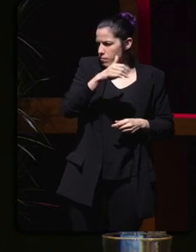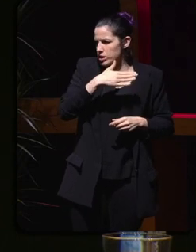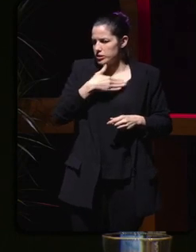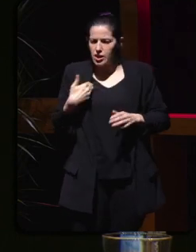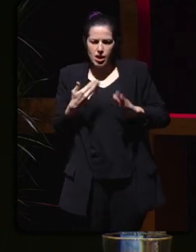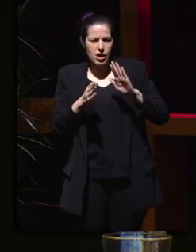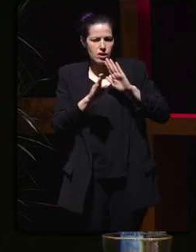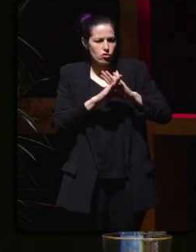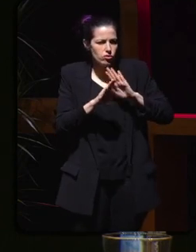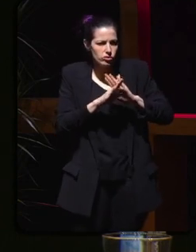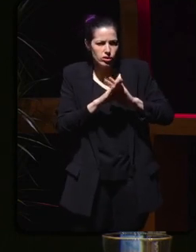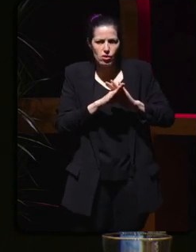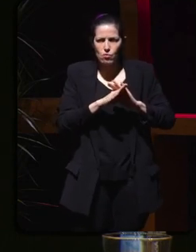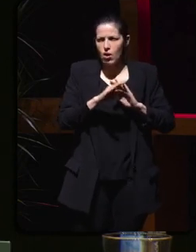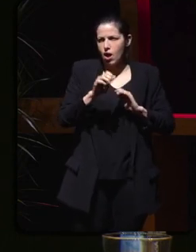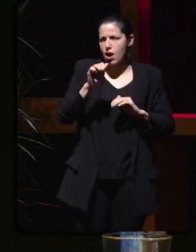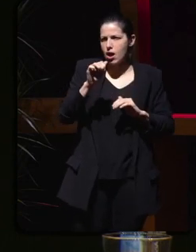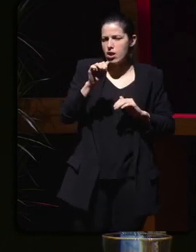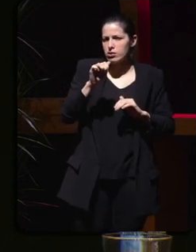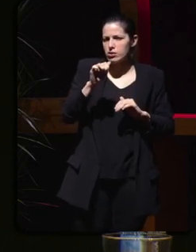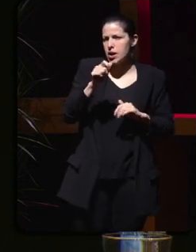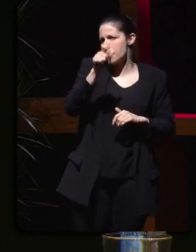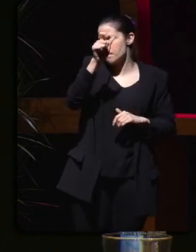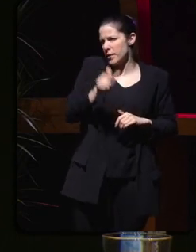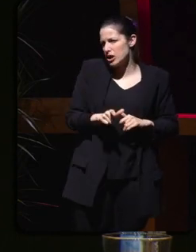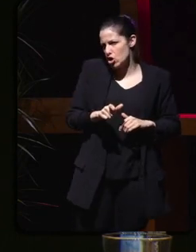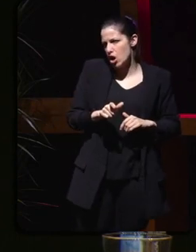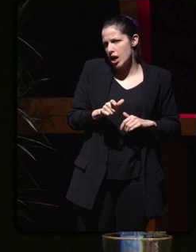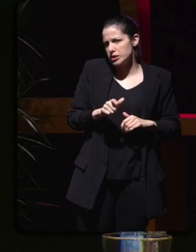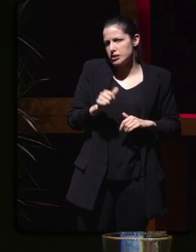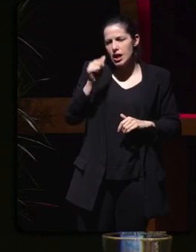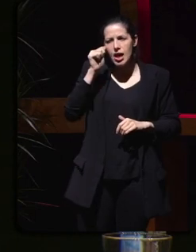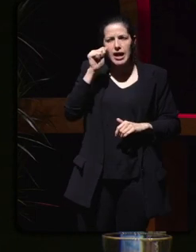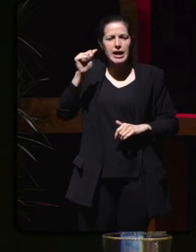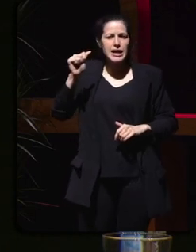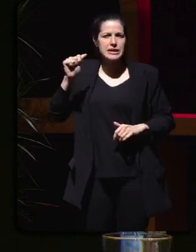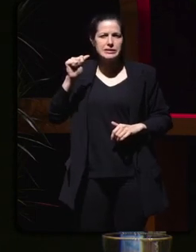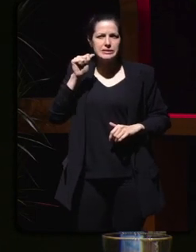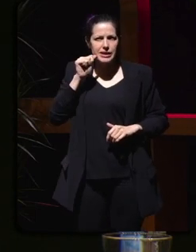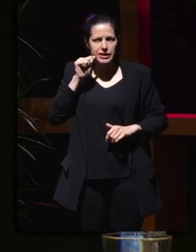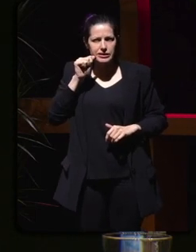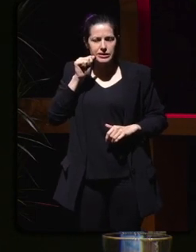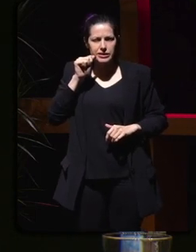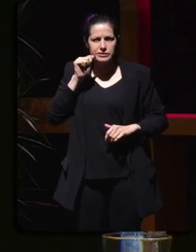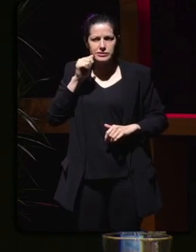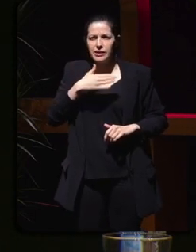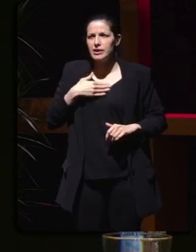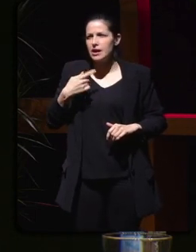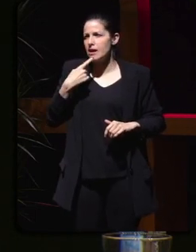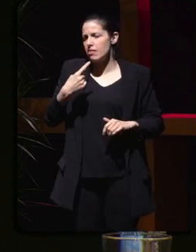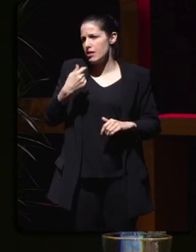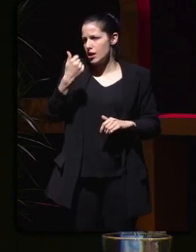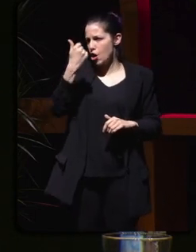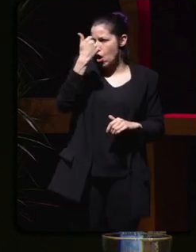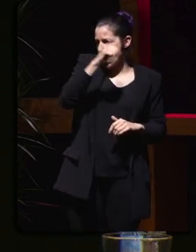la habilidad de embarazarse en lugar de decir personas gestantes e invisibilizar al 99% de las mujeres que se embarazan y los hombres